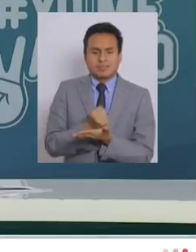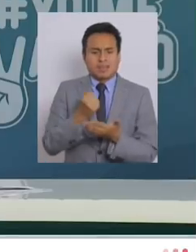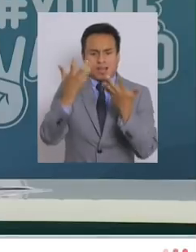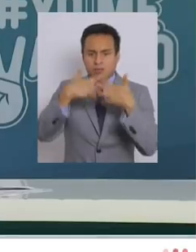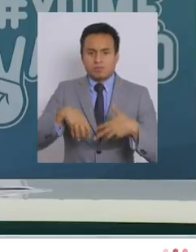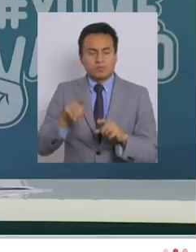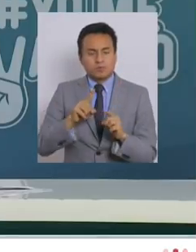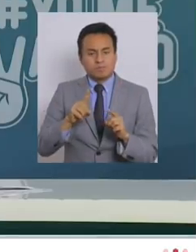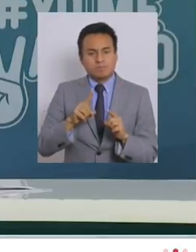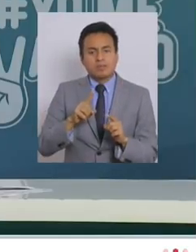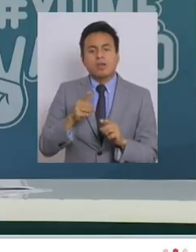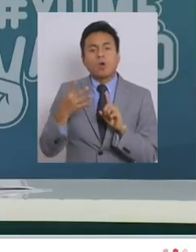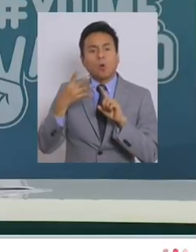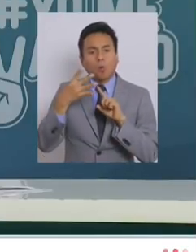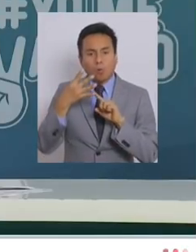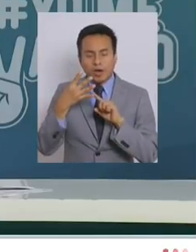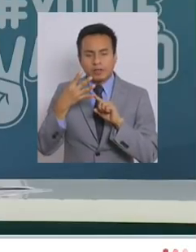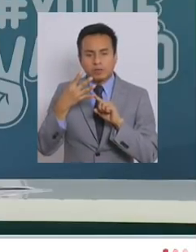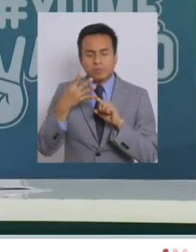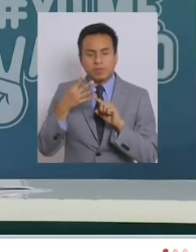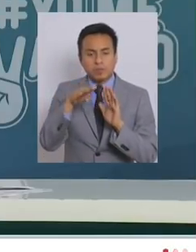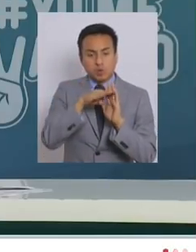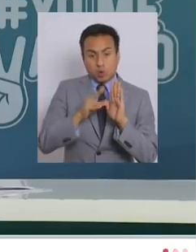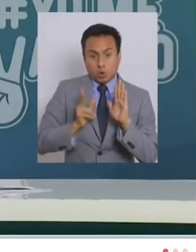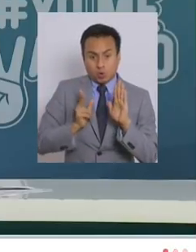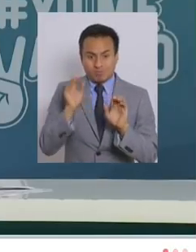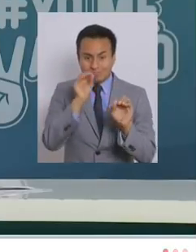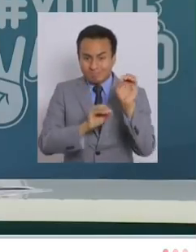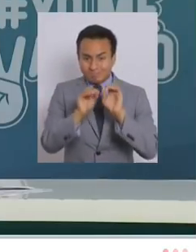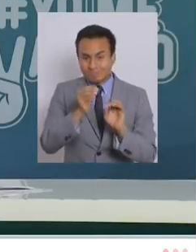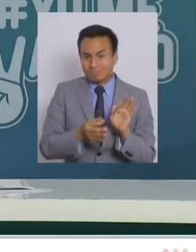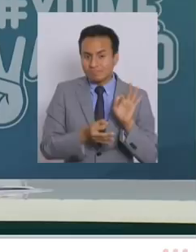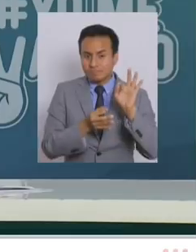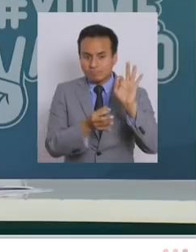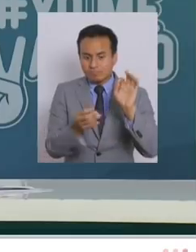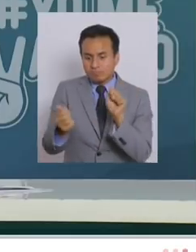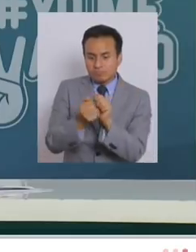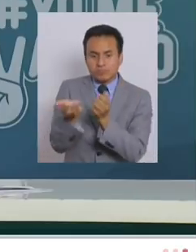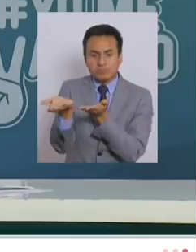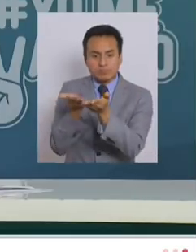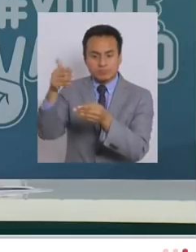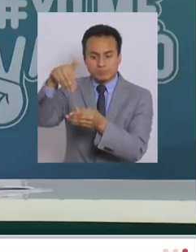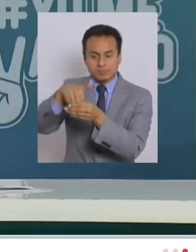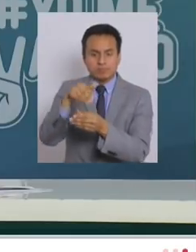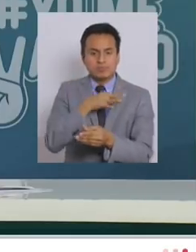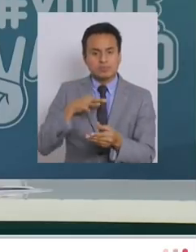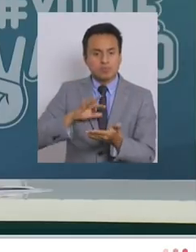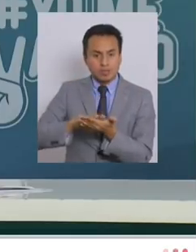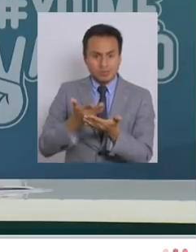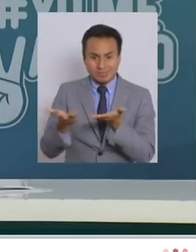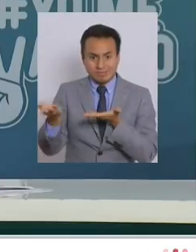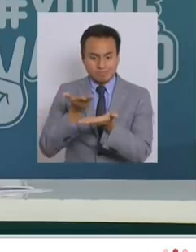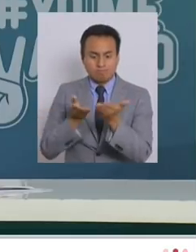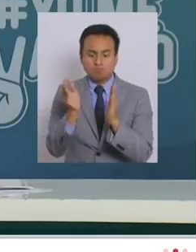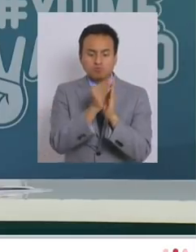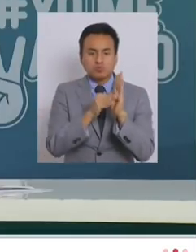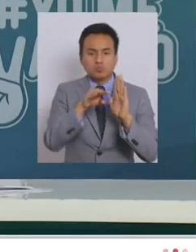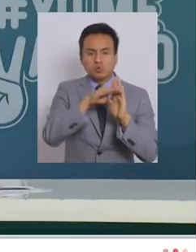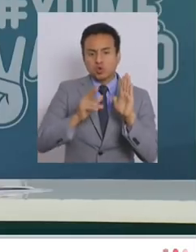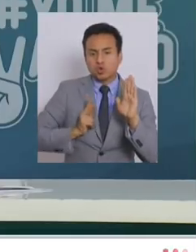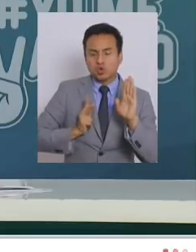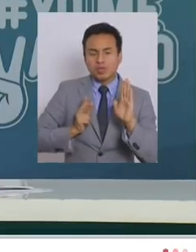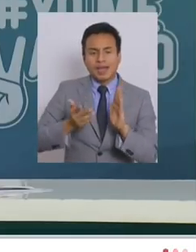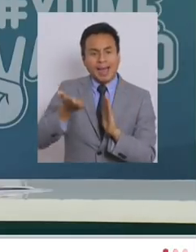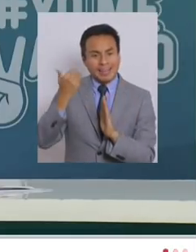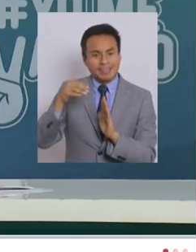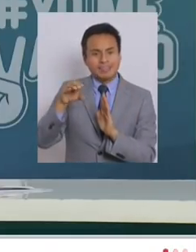inmediato cuarto los protocolos que se han hecho con el servel y el ministerio de salud permitieron que durante el